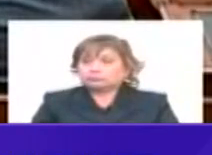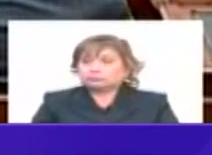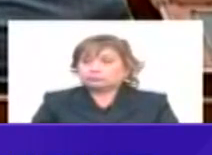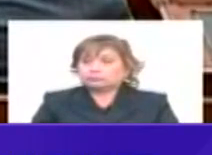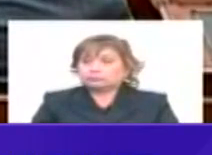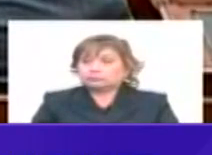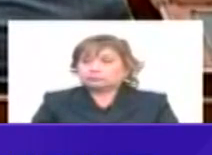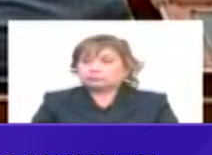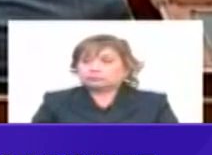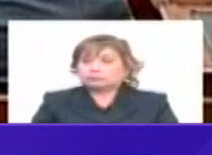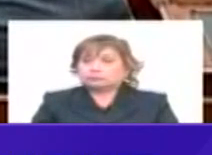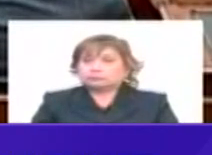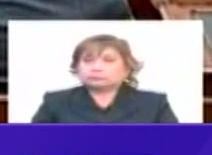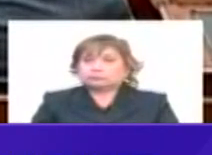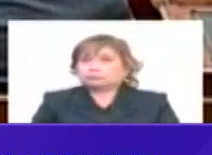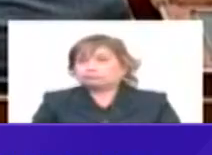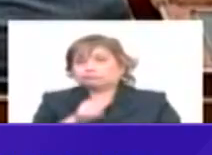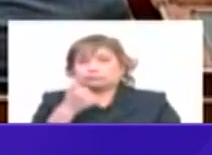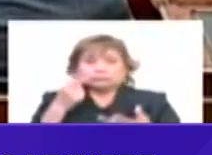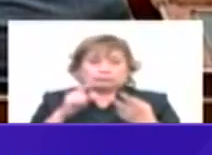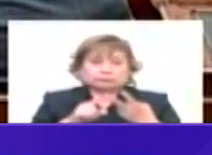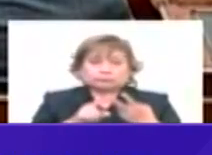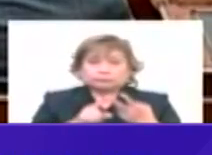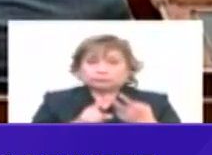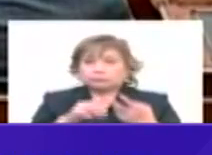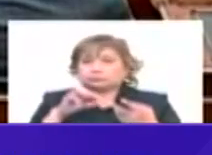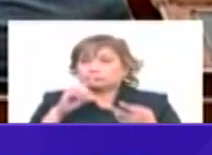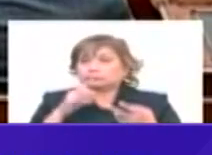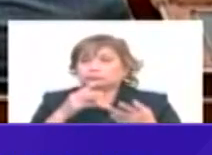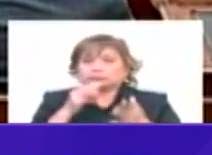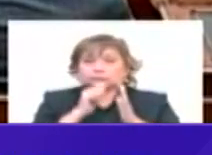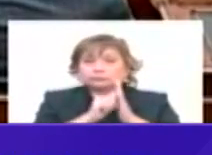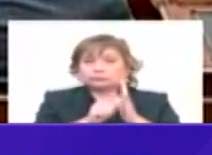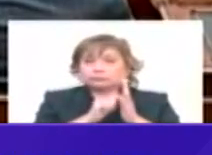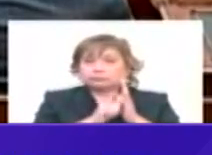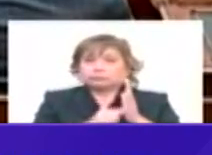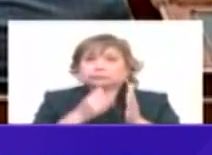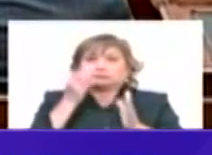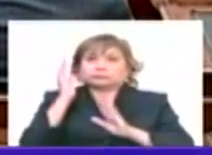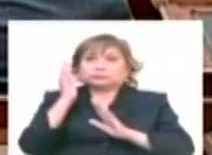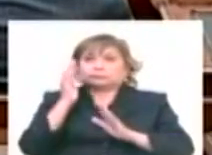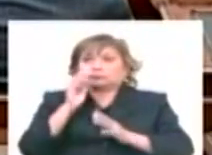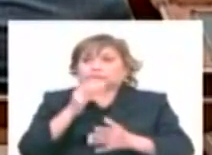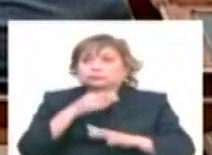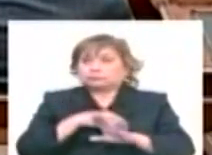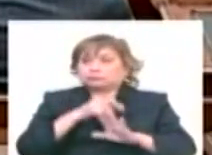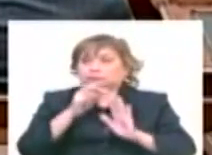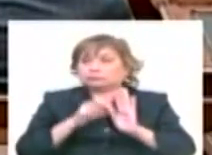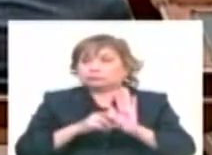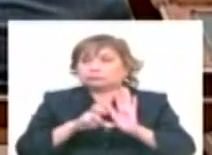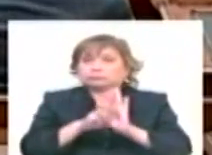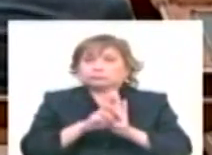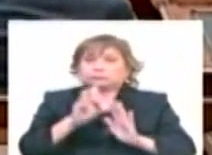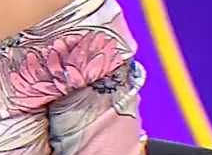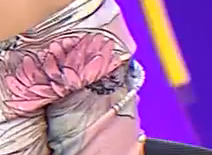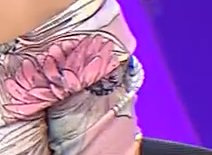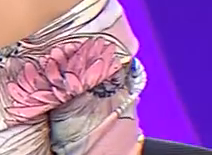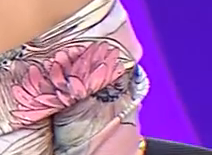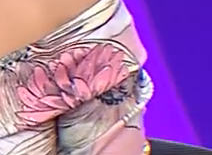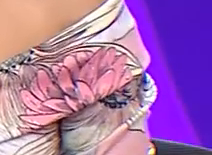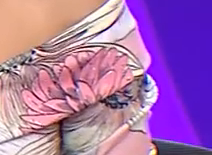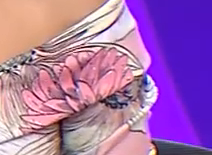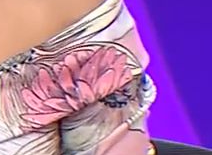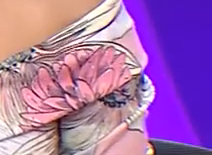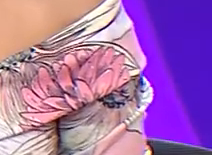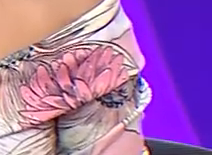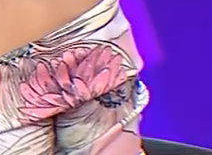cuestión de confianza sea informada de manera escrita por el Parlamento. Y es la sustentación del proyecto de ley 1204-2020.